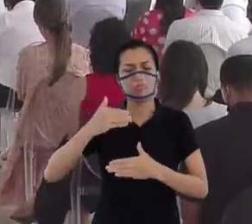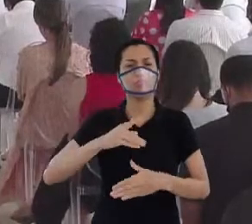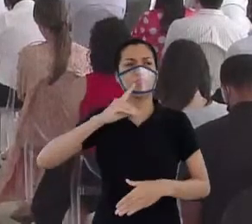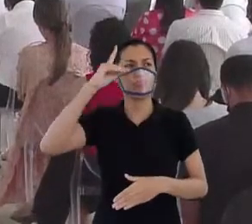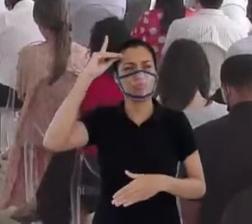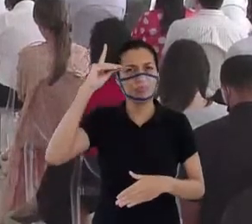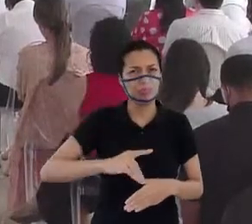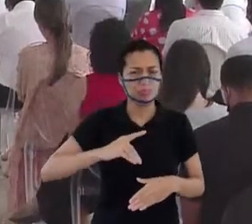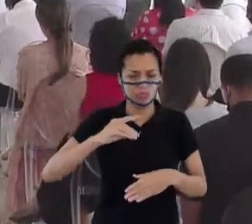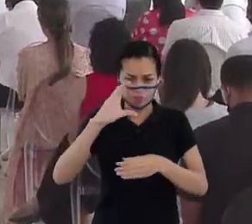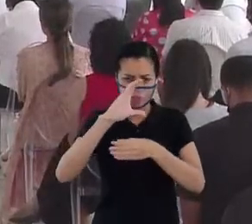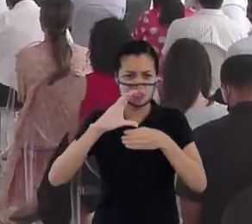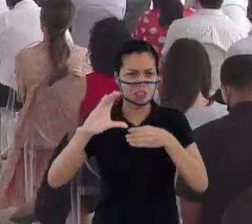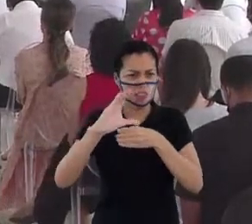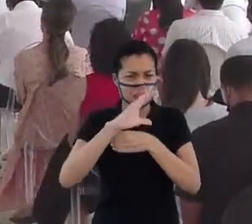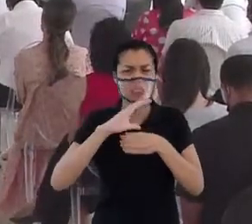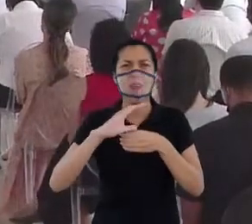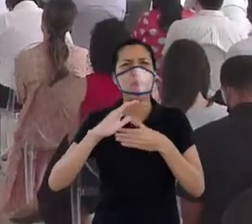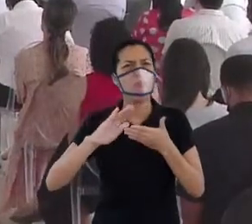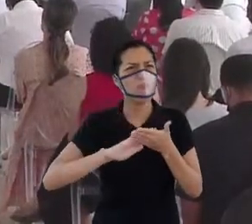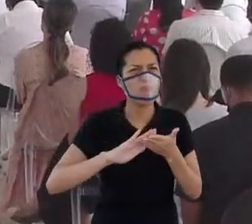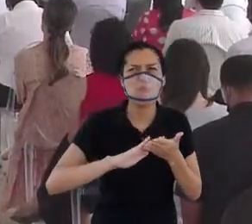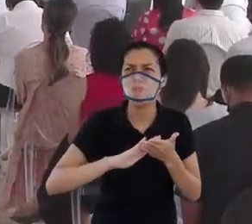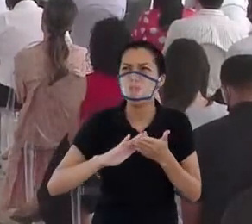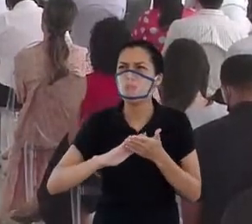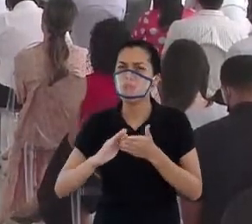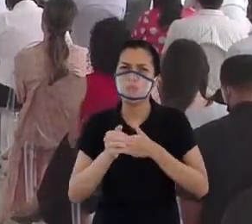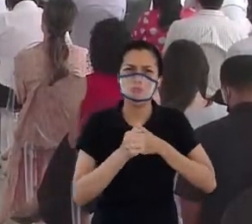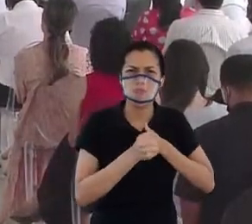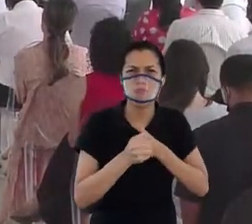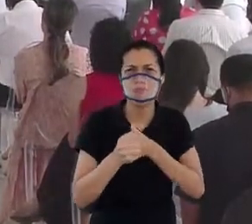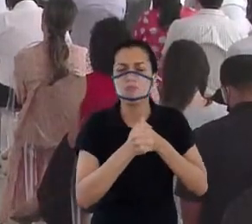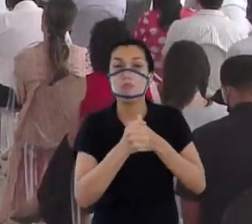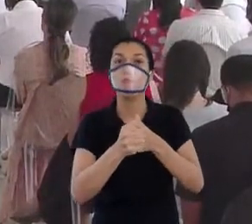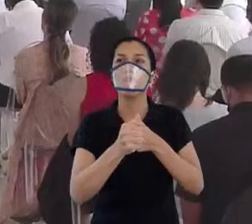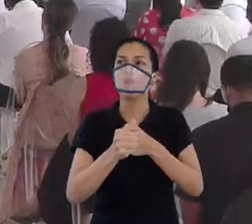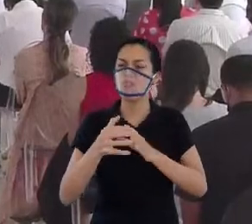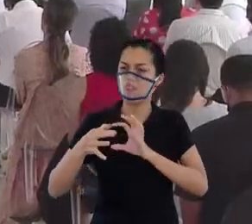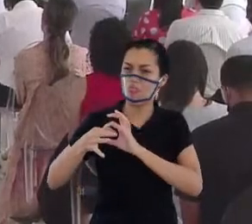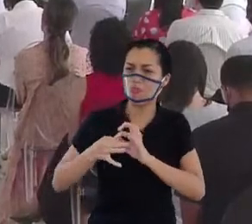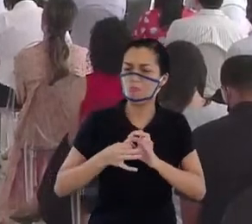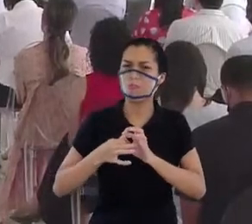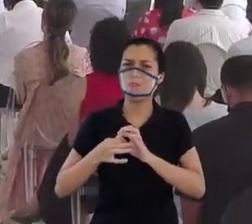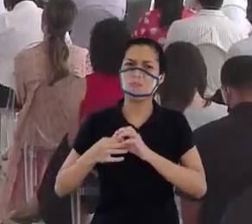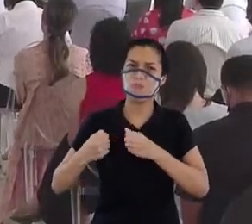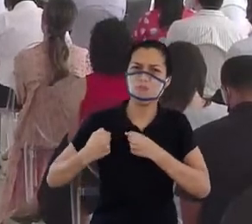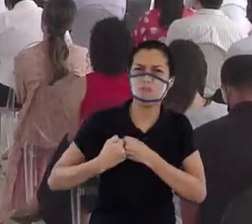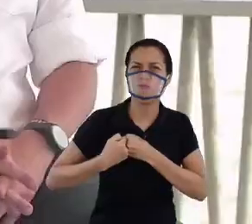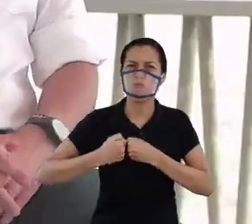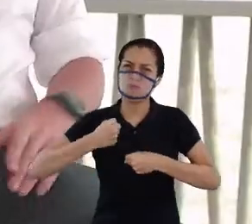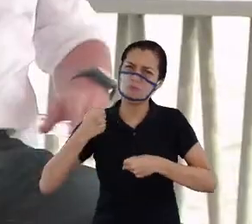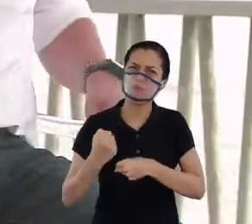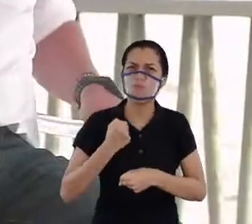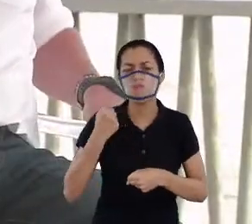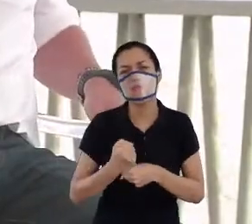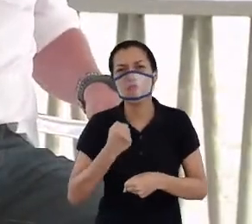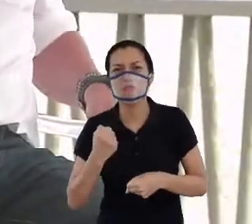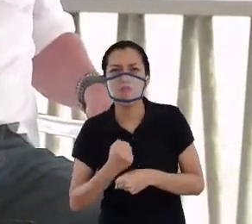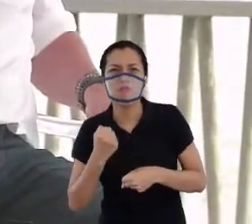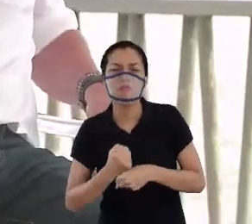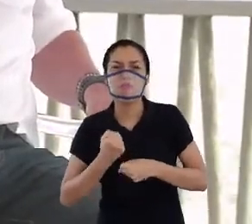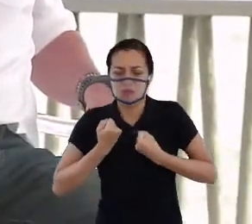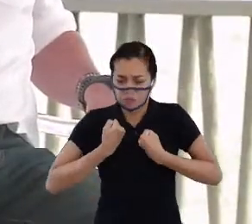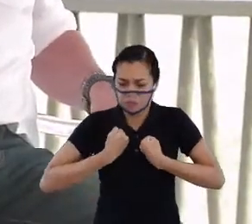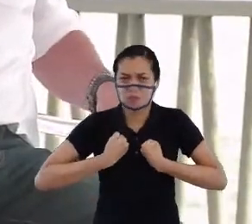rumbo a la ciudad. Y se logró porque hicimos equipos, porque trabajamos juntos, porque sumamos esfuerzos y